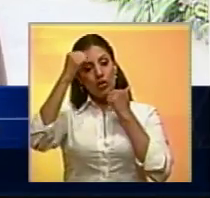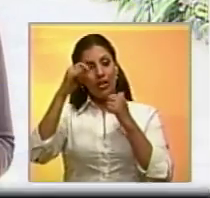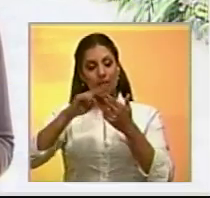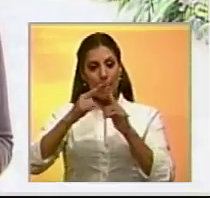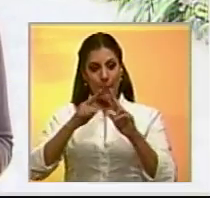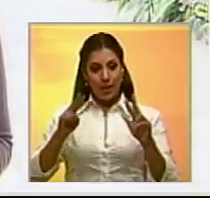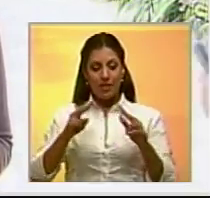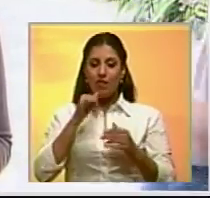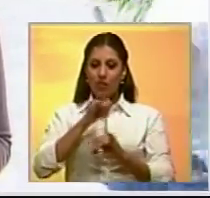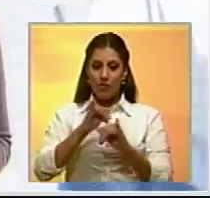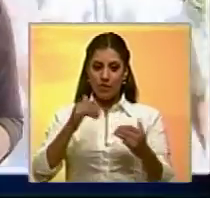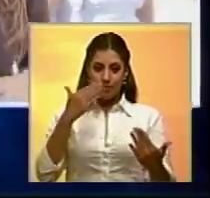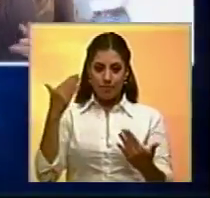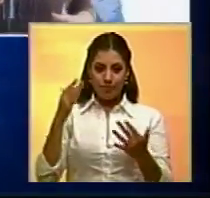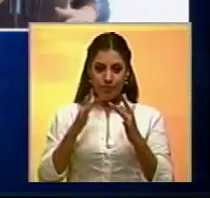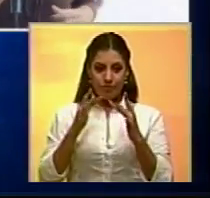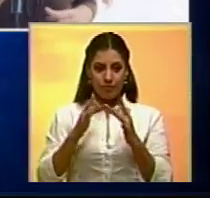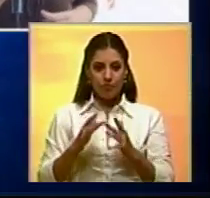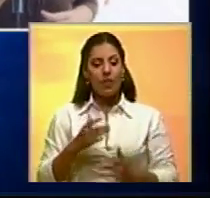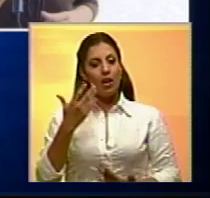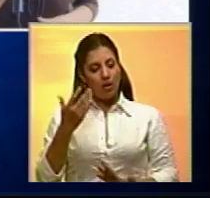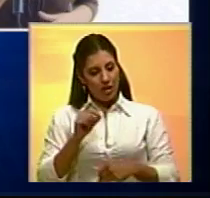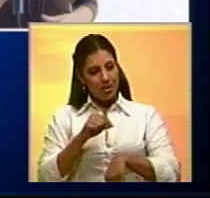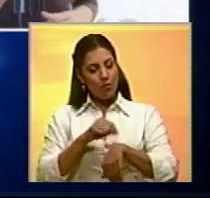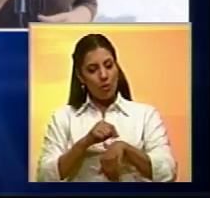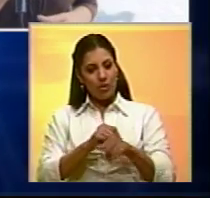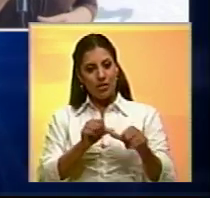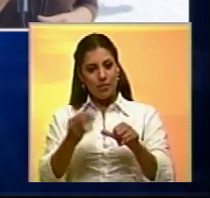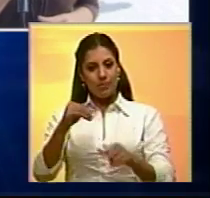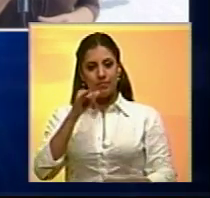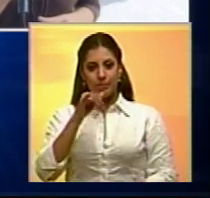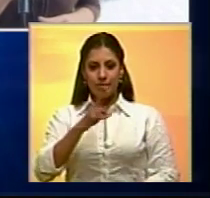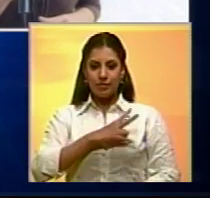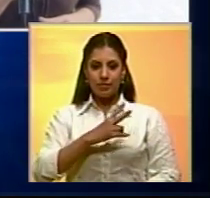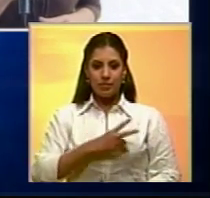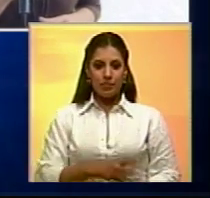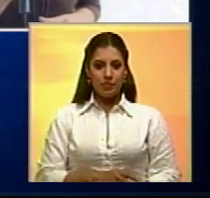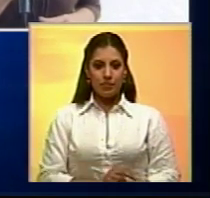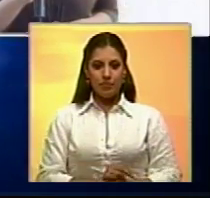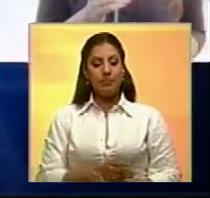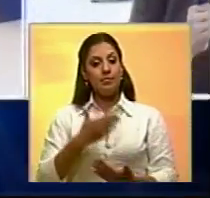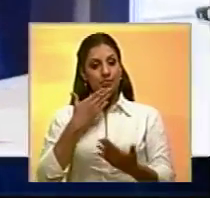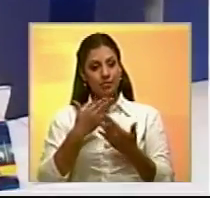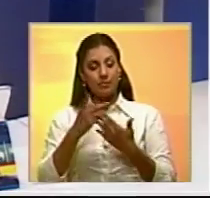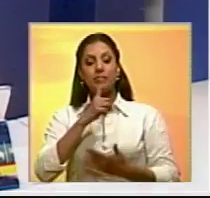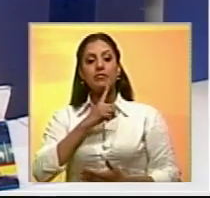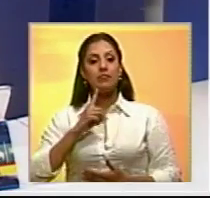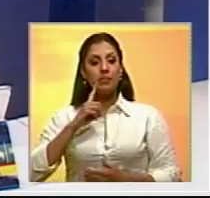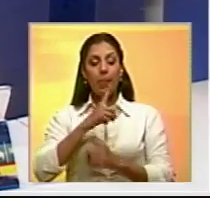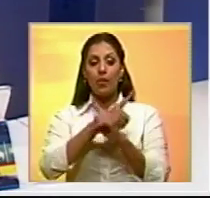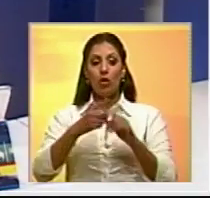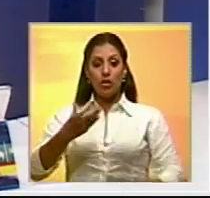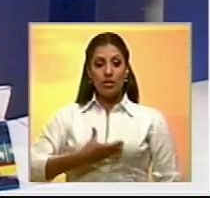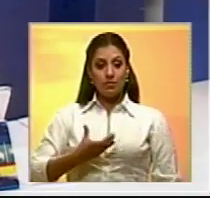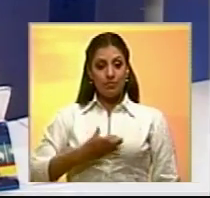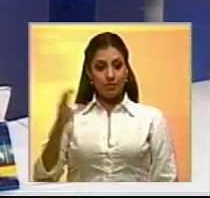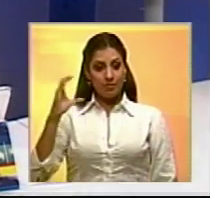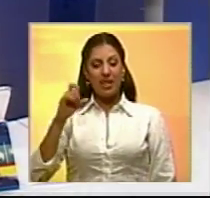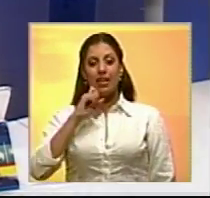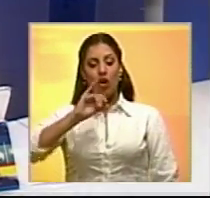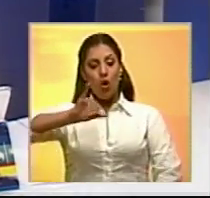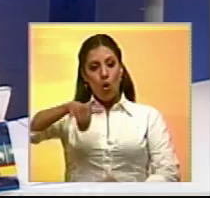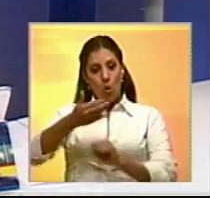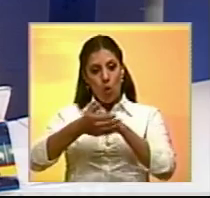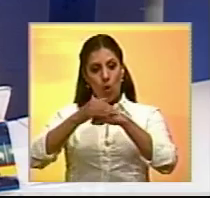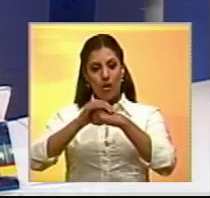pacífica. Esta es la información que podemos adelantarles por el momento. Continúen con más de su noticiero Venevisión. Muchísimas gracias, Diana. Y el alcalde de Caracas, Jorge